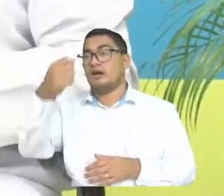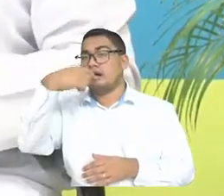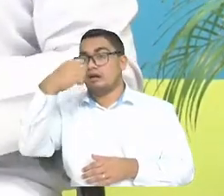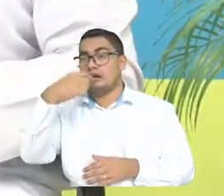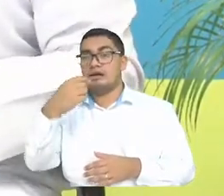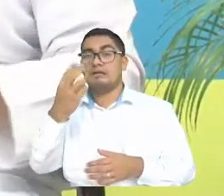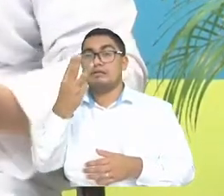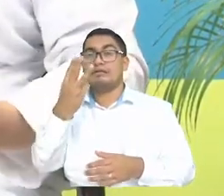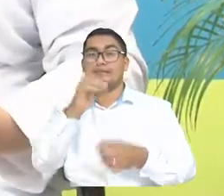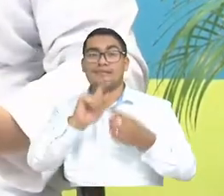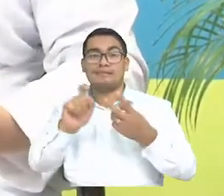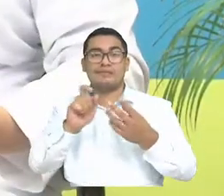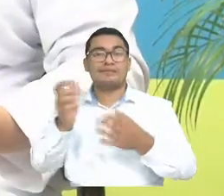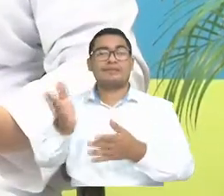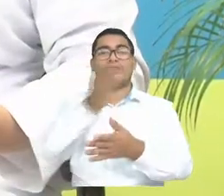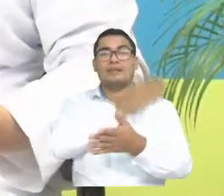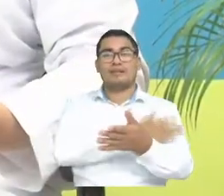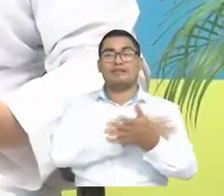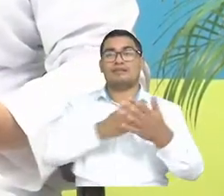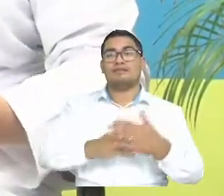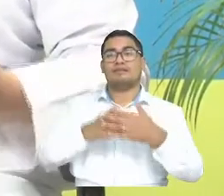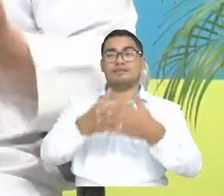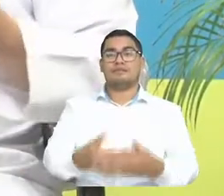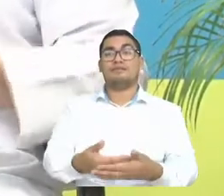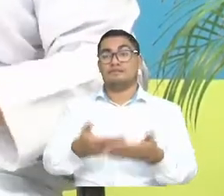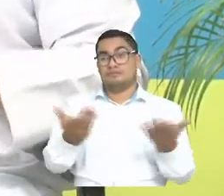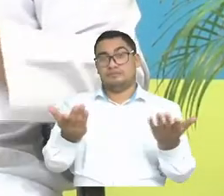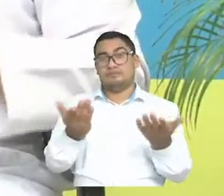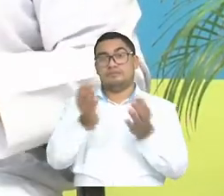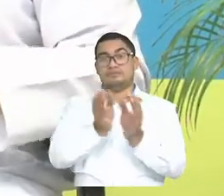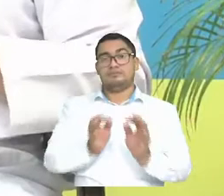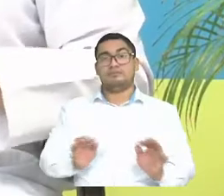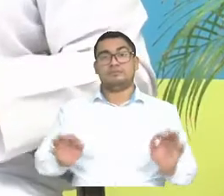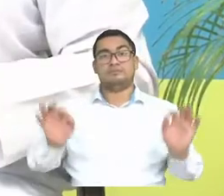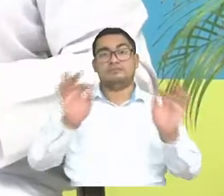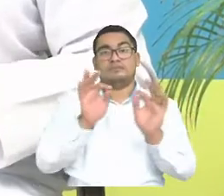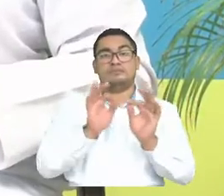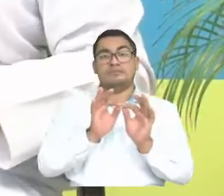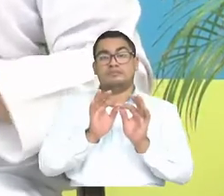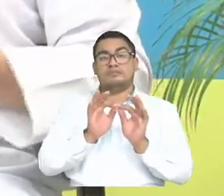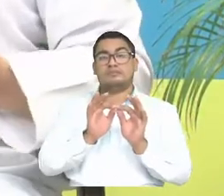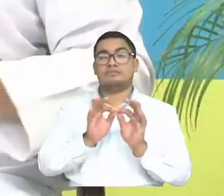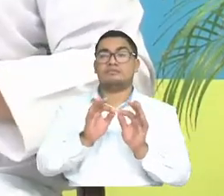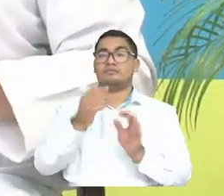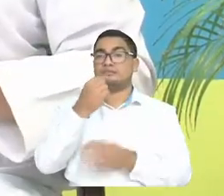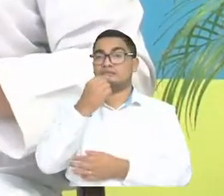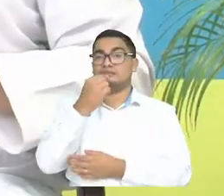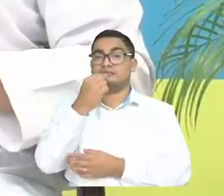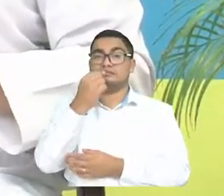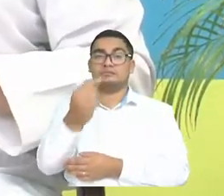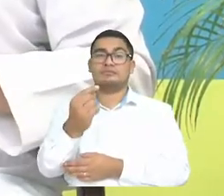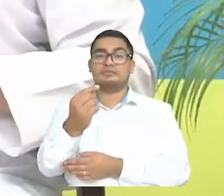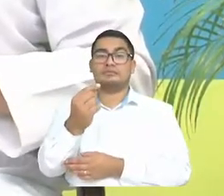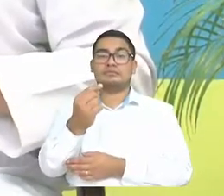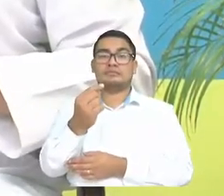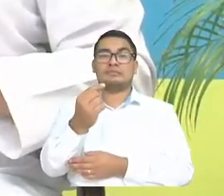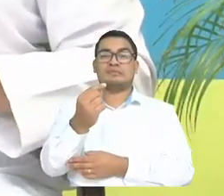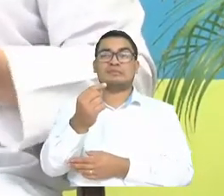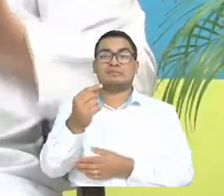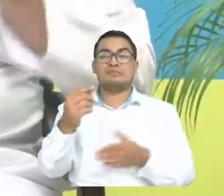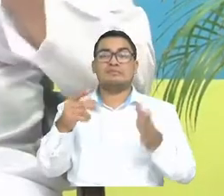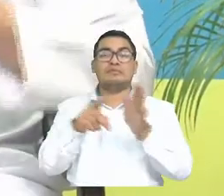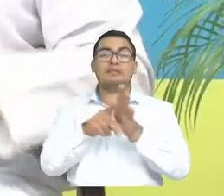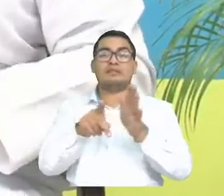3 meses antes de salir embarazada. Sí, ¿verdad? Es muy importante. Para, de esta forma, evitar de que haya